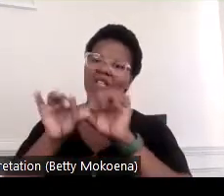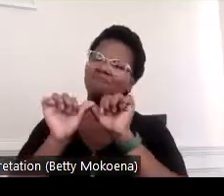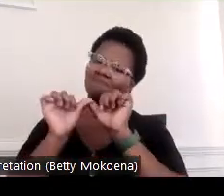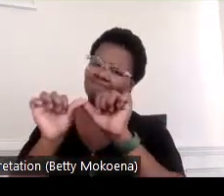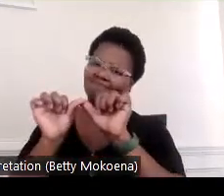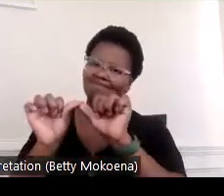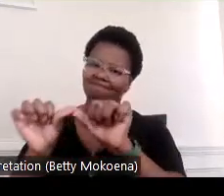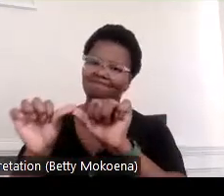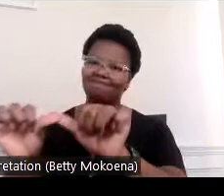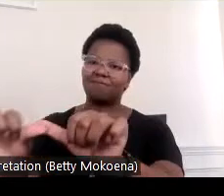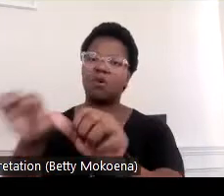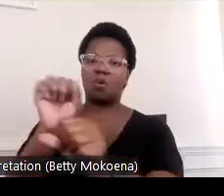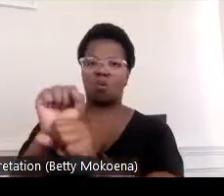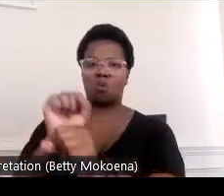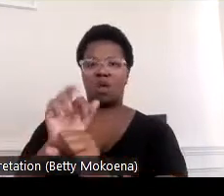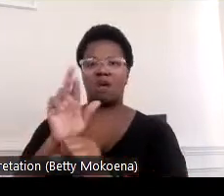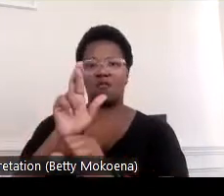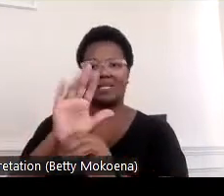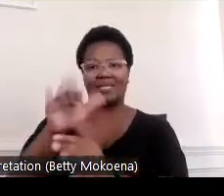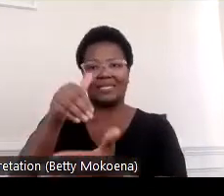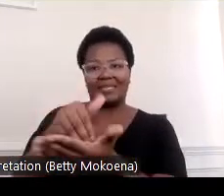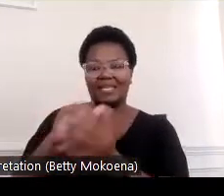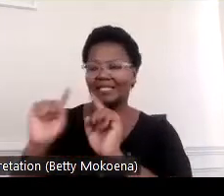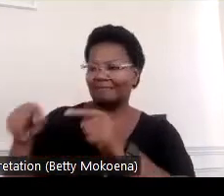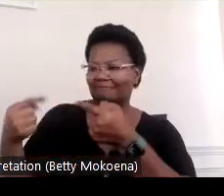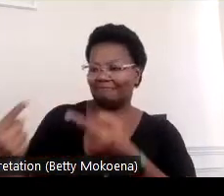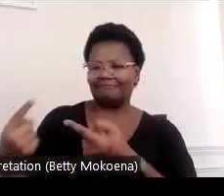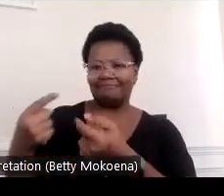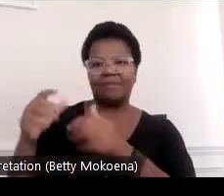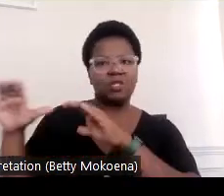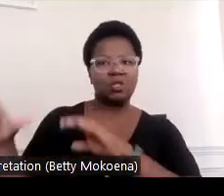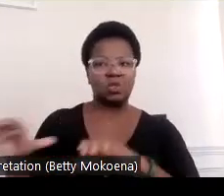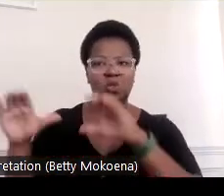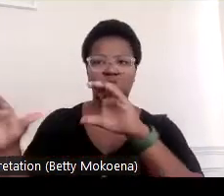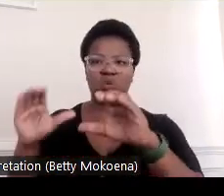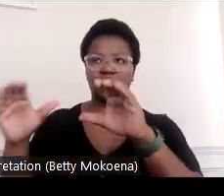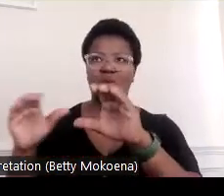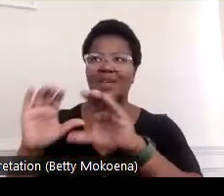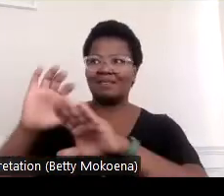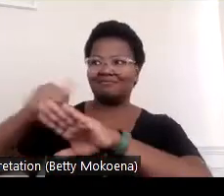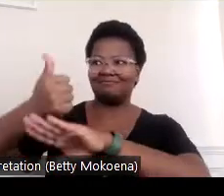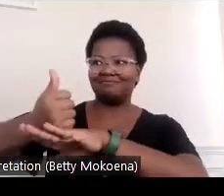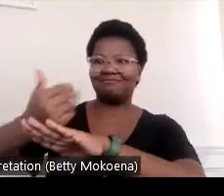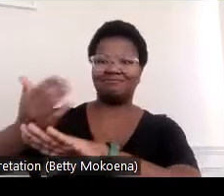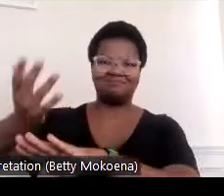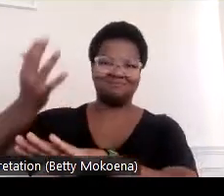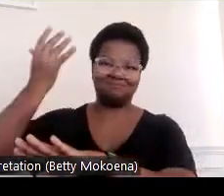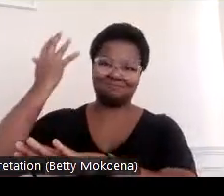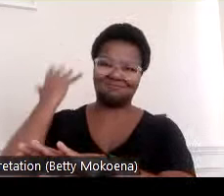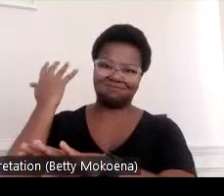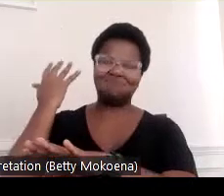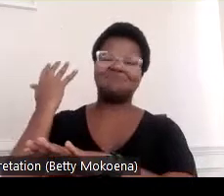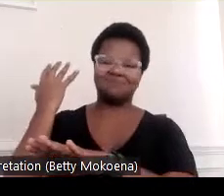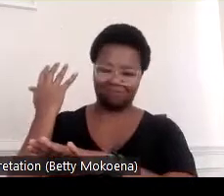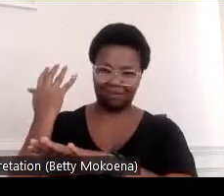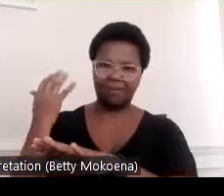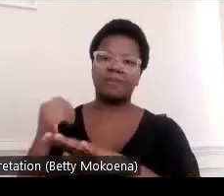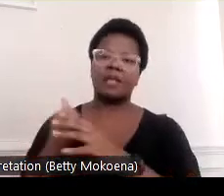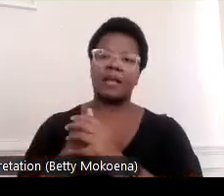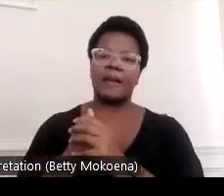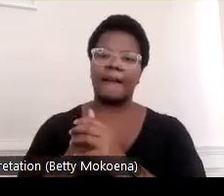Pero también es una continuación del trabajo que los centros regionales ya han hecho desde que se empezó